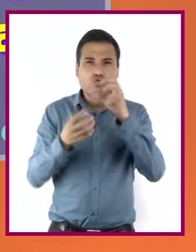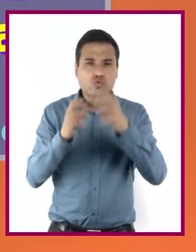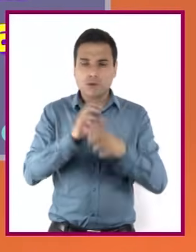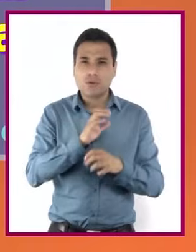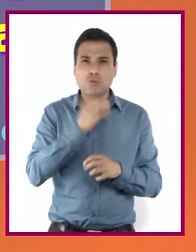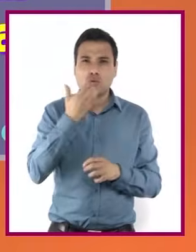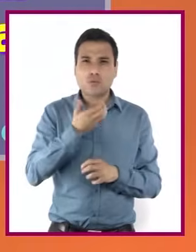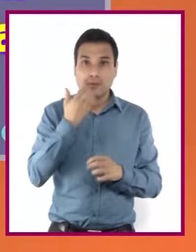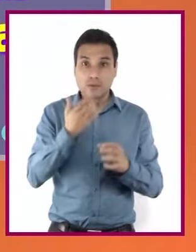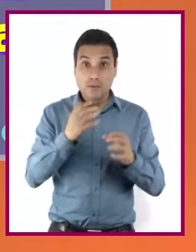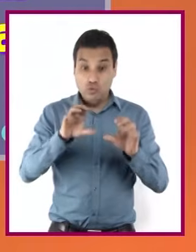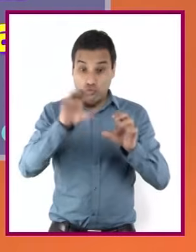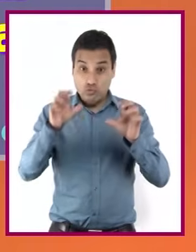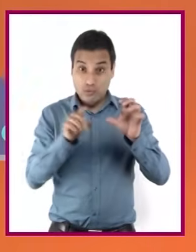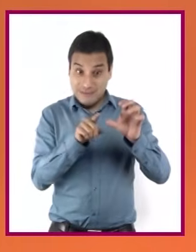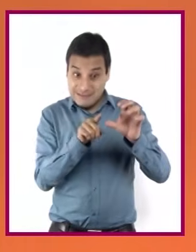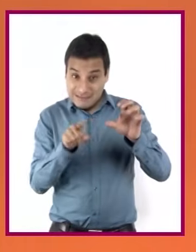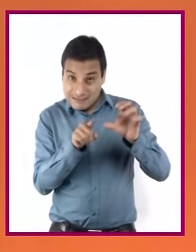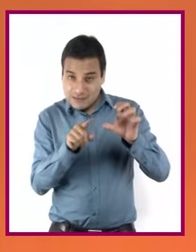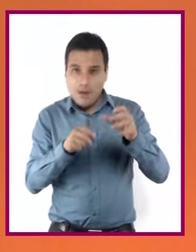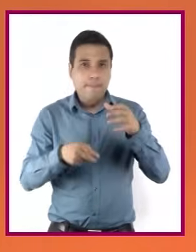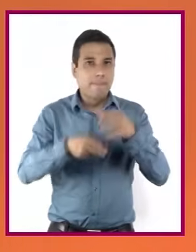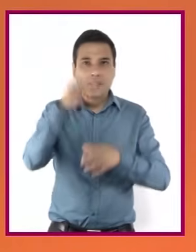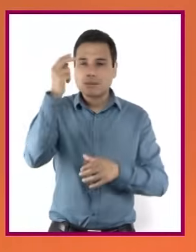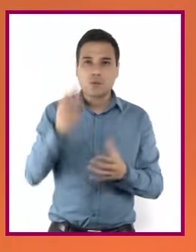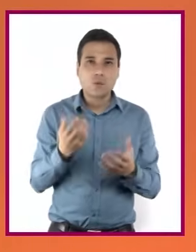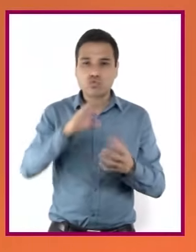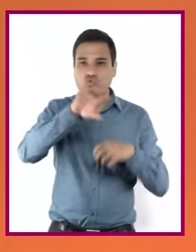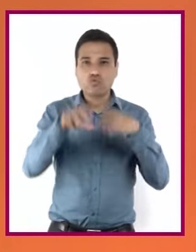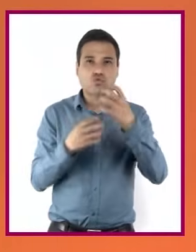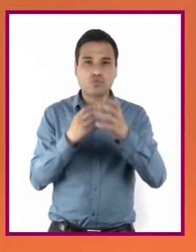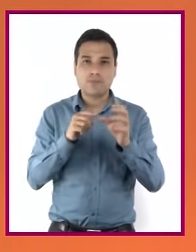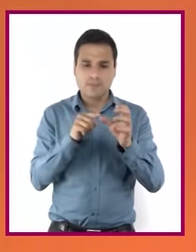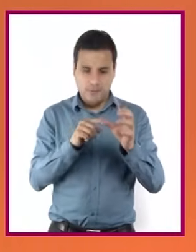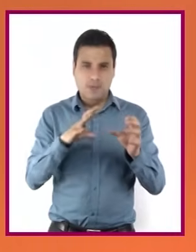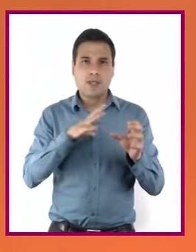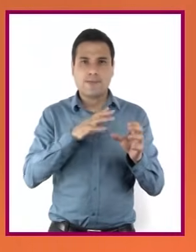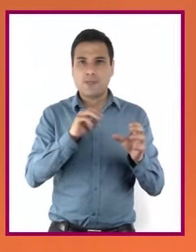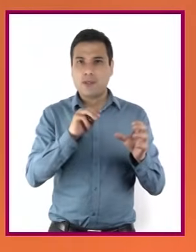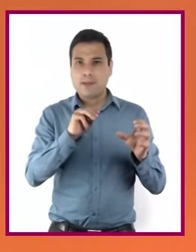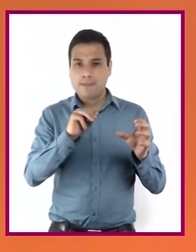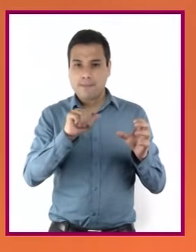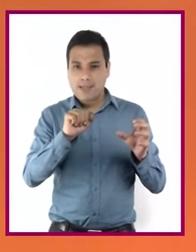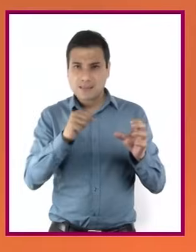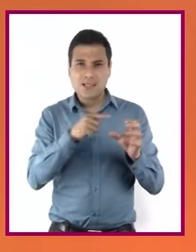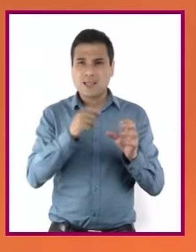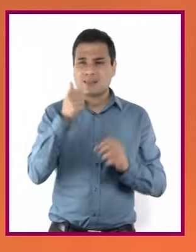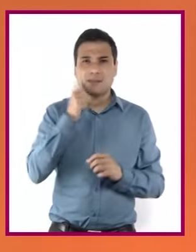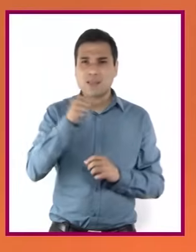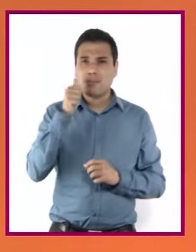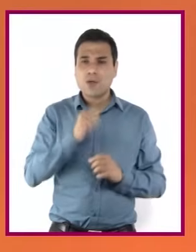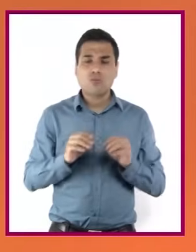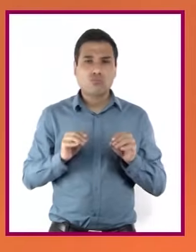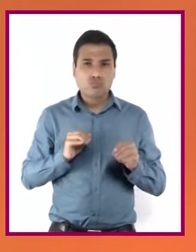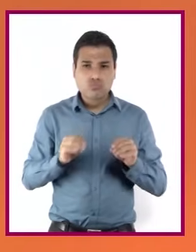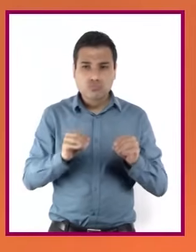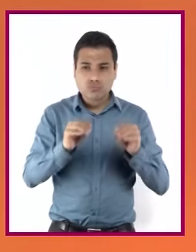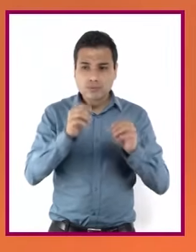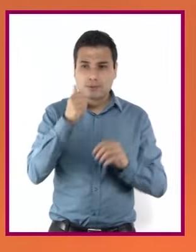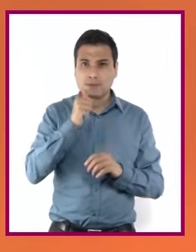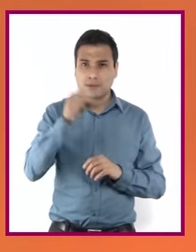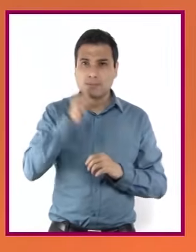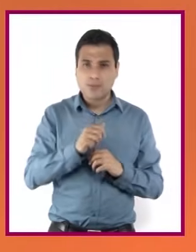no hay nada, sino vacío. Las partículas tienen masa y están en continuo movimiento, lo que hace